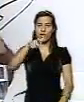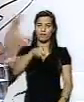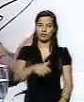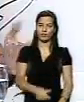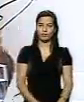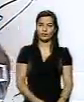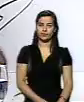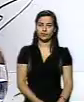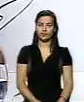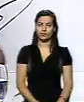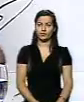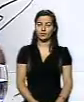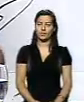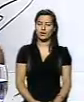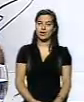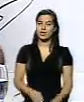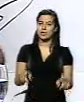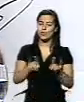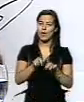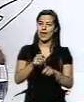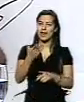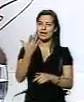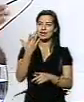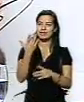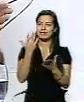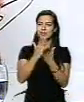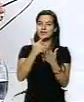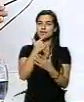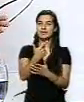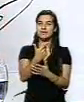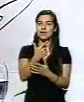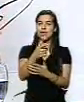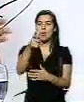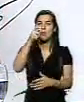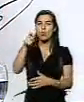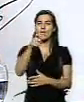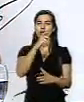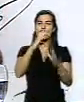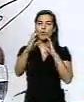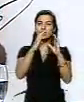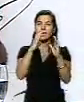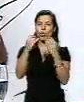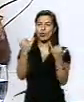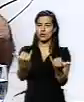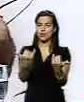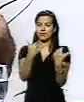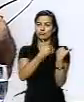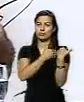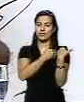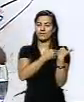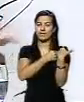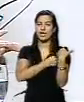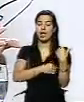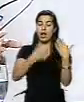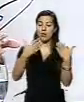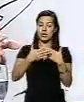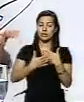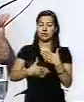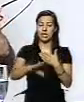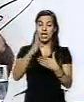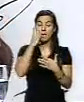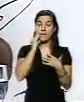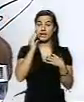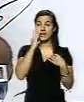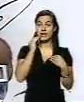Como una de las palabras que se utilizaron, que es el pueblo comunicador legisla. Ahorita estamos, a partir ya de la